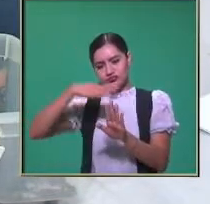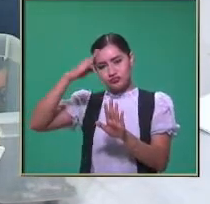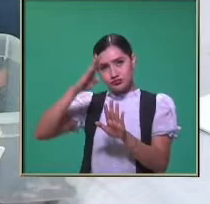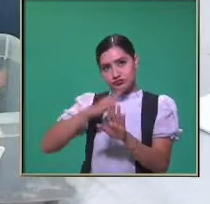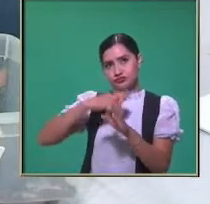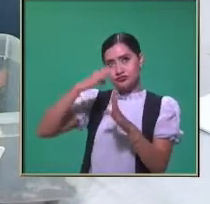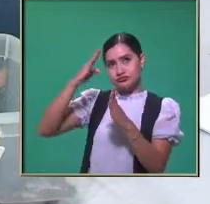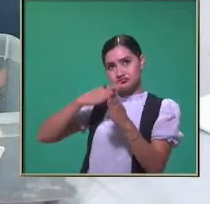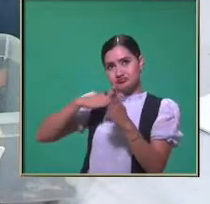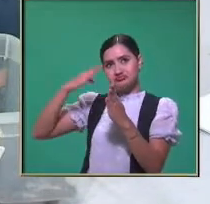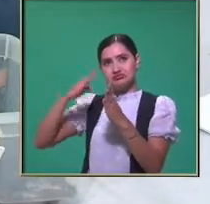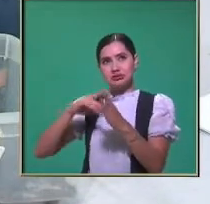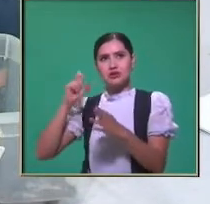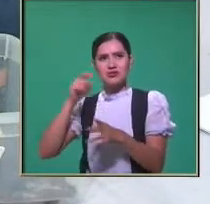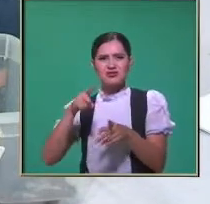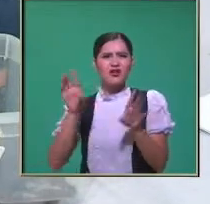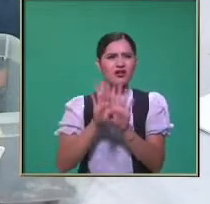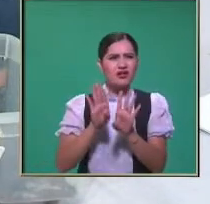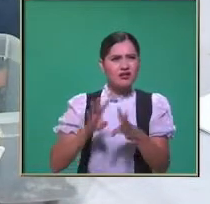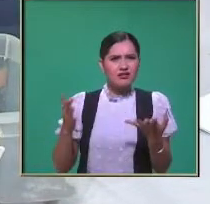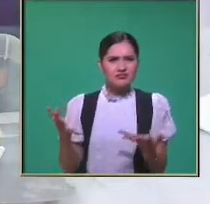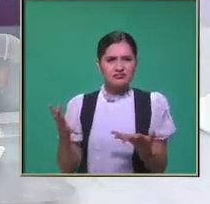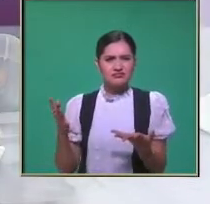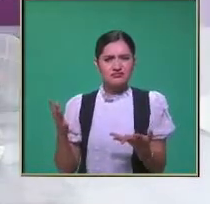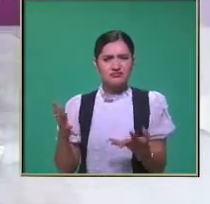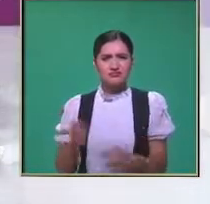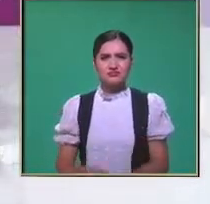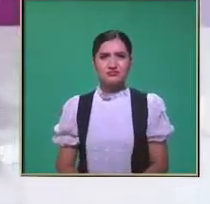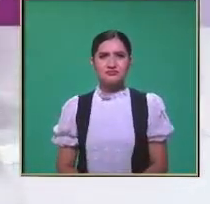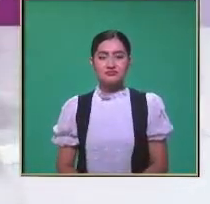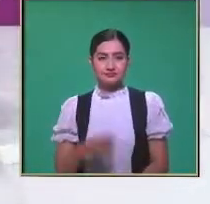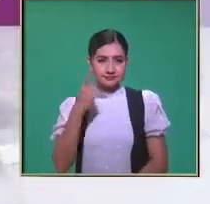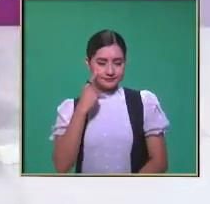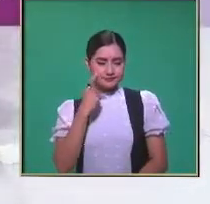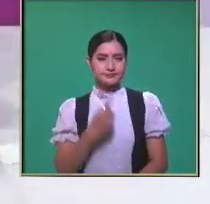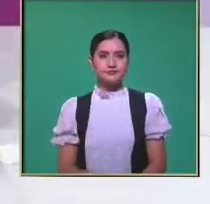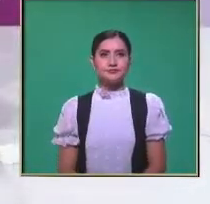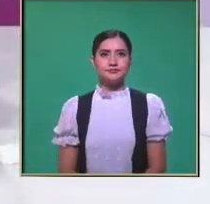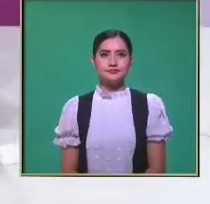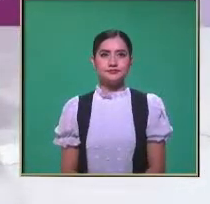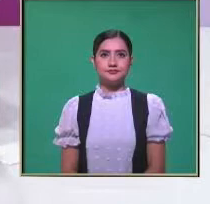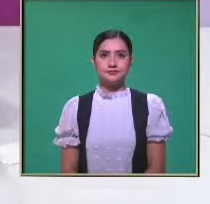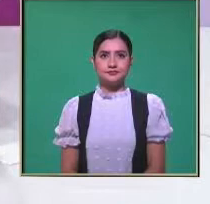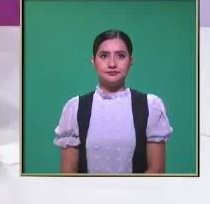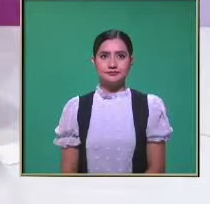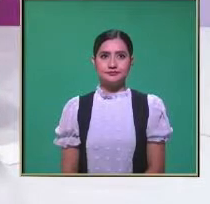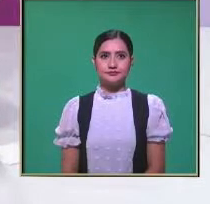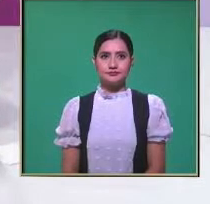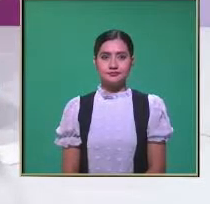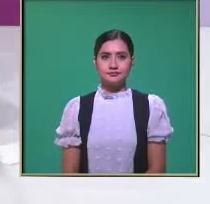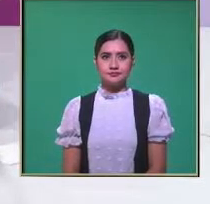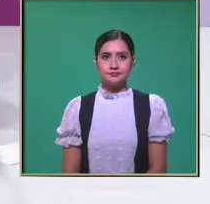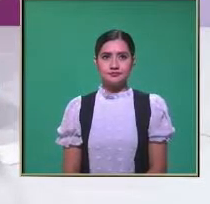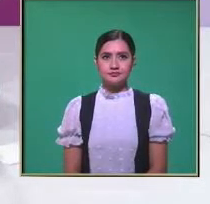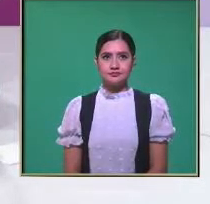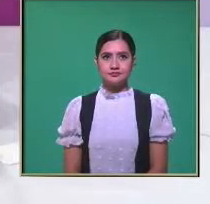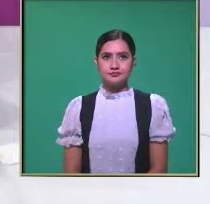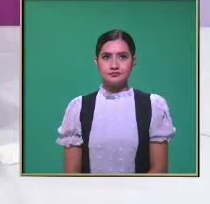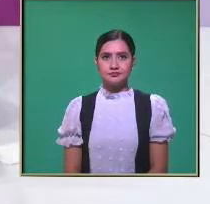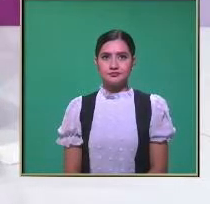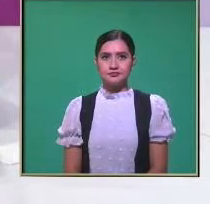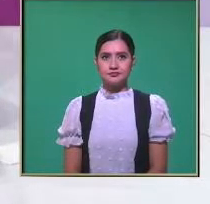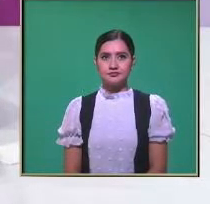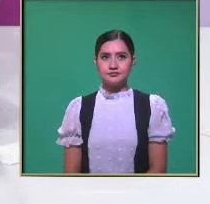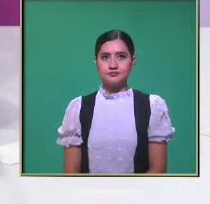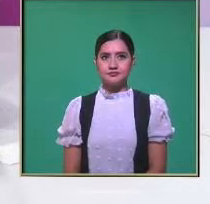Podemos pintar. ¿Y cómo podemos pintar con el barro? Mira, aquí tenemos como que encontramos una hoja, mira, por ahí. Ay, aquí está. Y